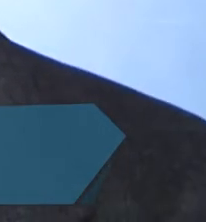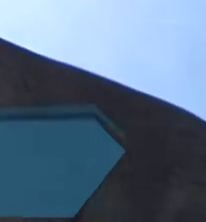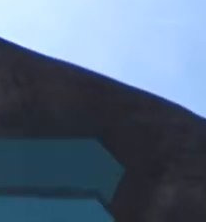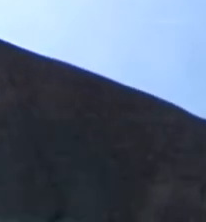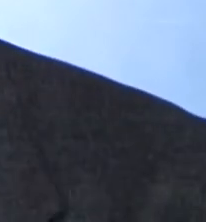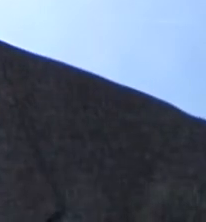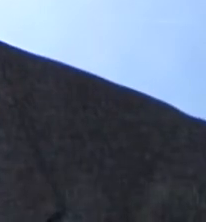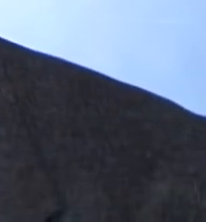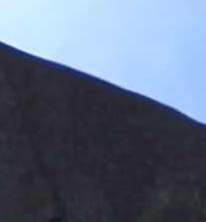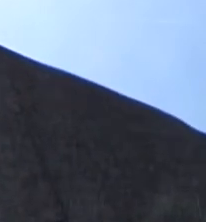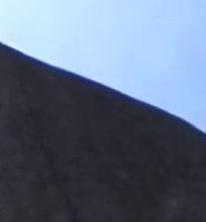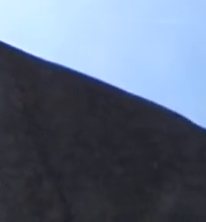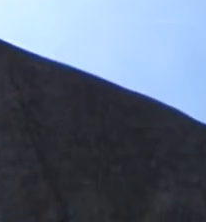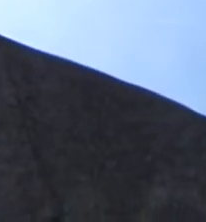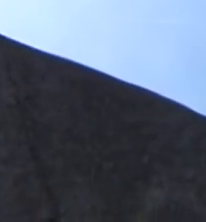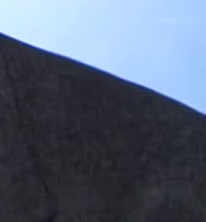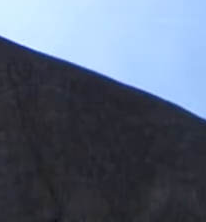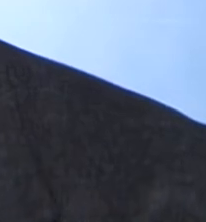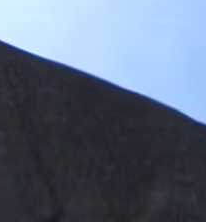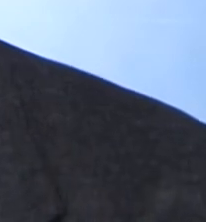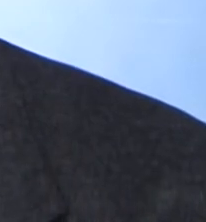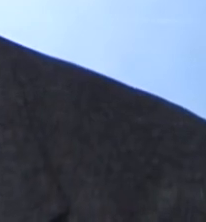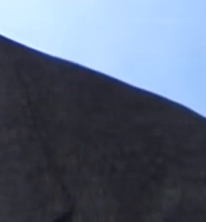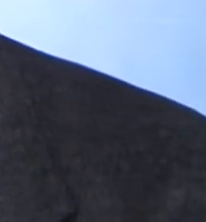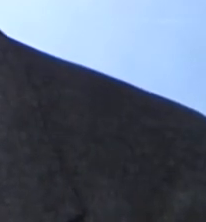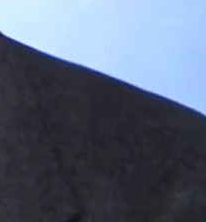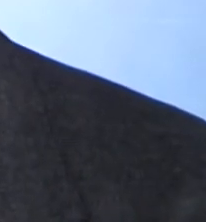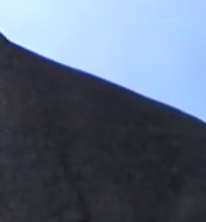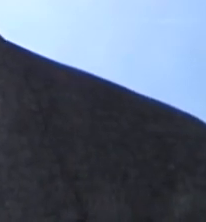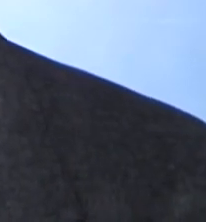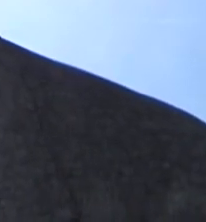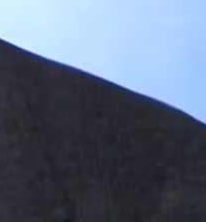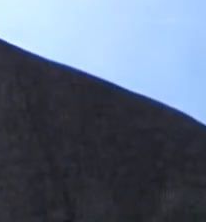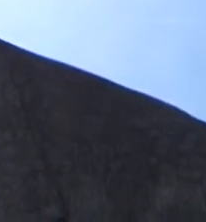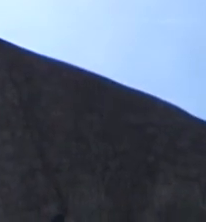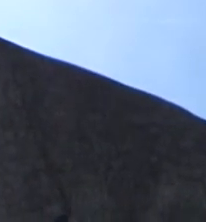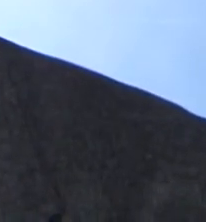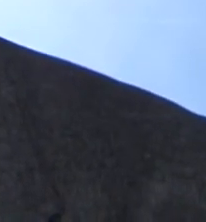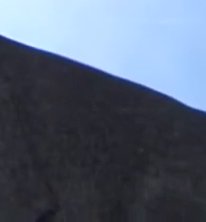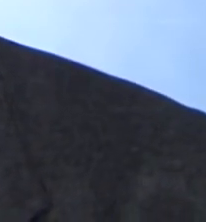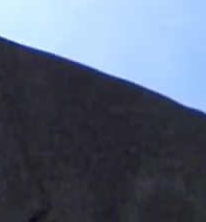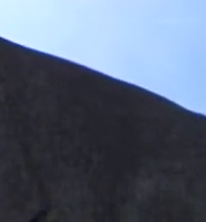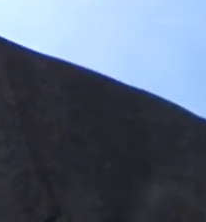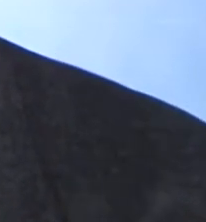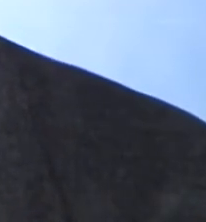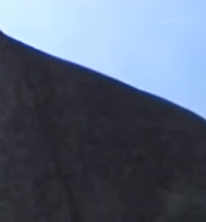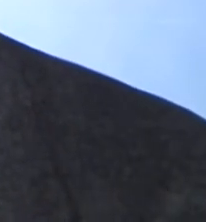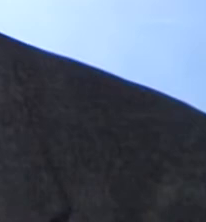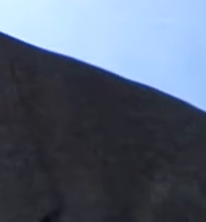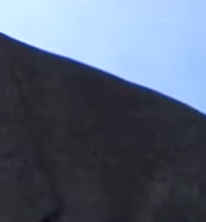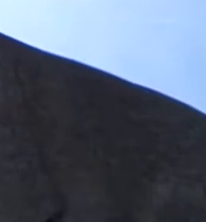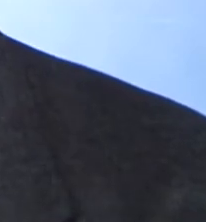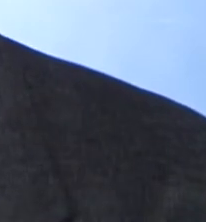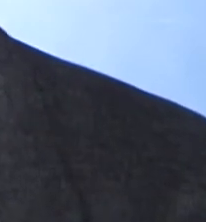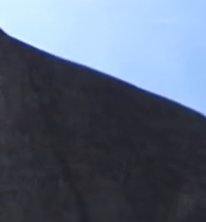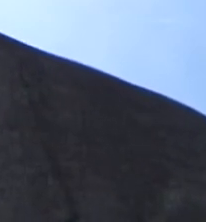también abrirse para que la sociedad venga a la universidad y en todo caso hacer una amalgama de, digamos, de nuevos saberes,